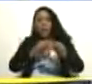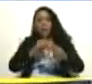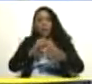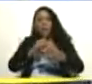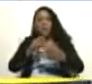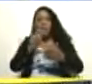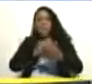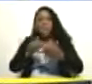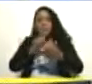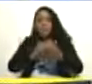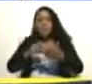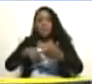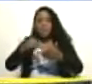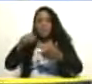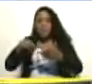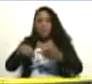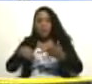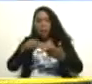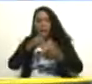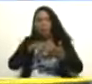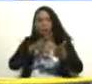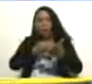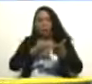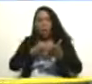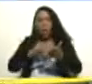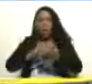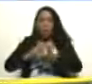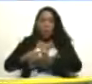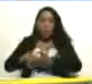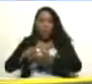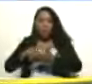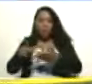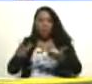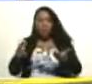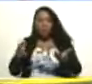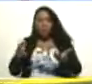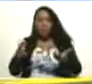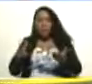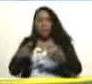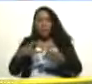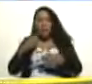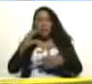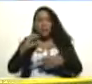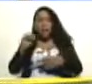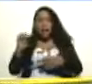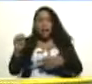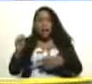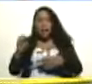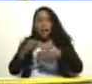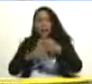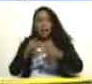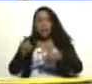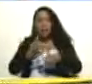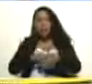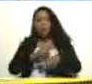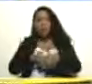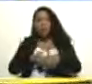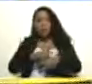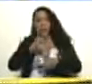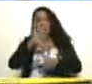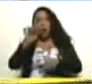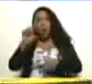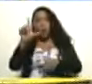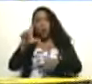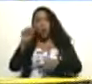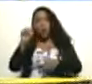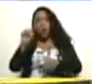planas. Pero al final, el Consejo Nacional Electoral, en un momento dado, 3